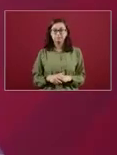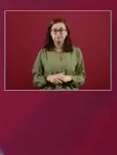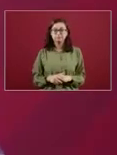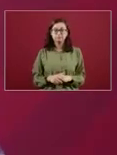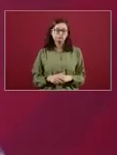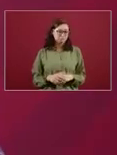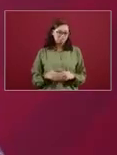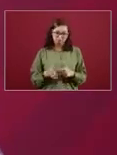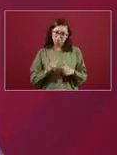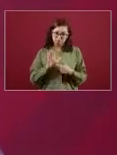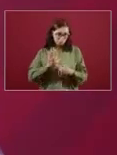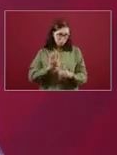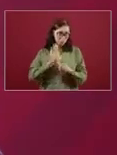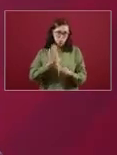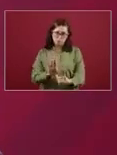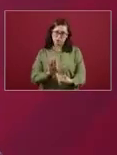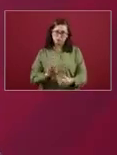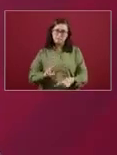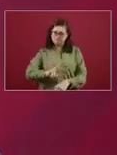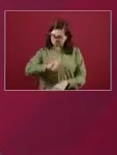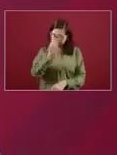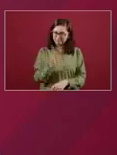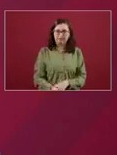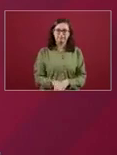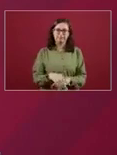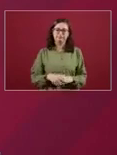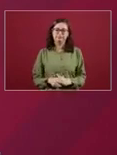al descubierto, que se ventile,